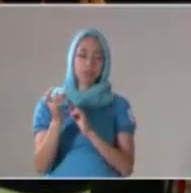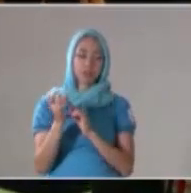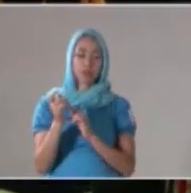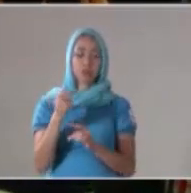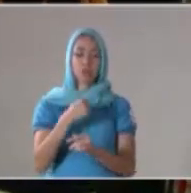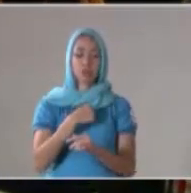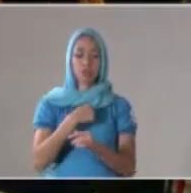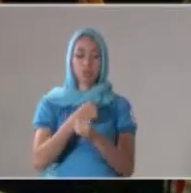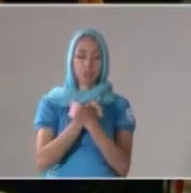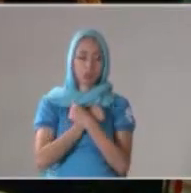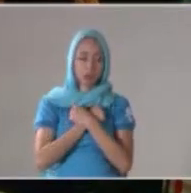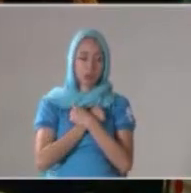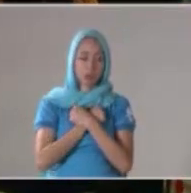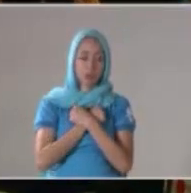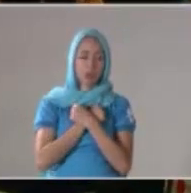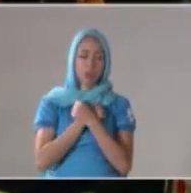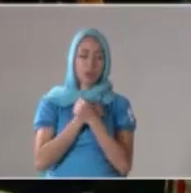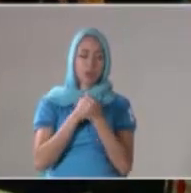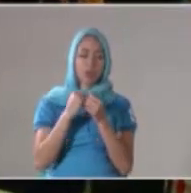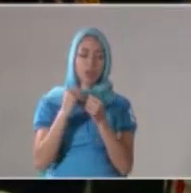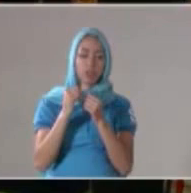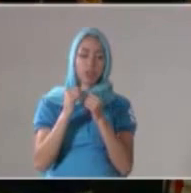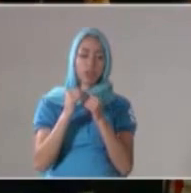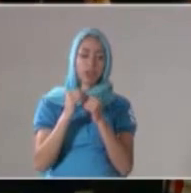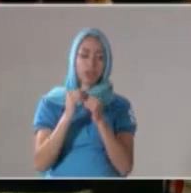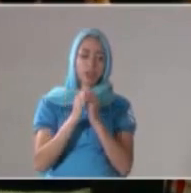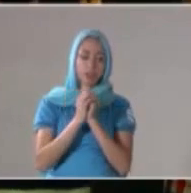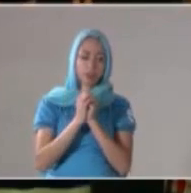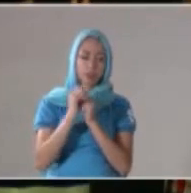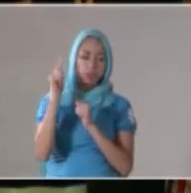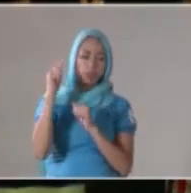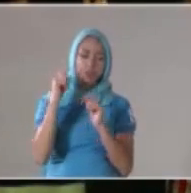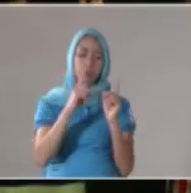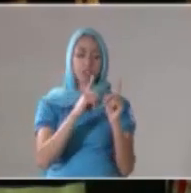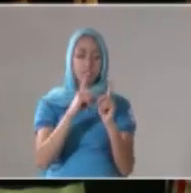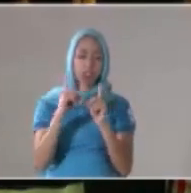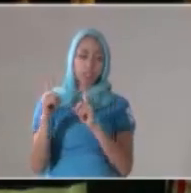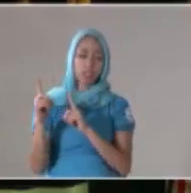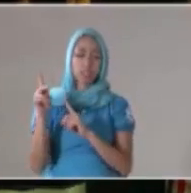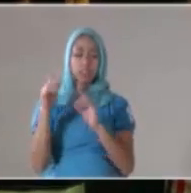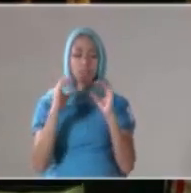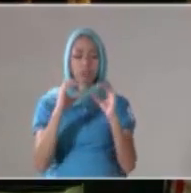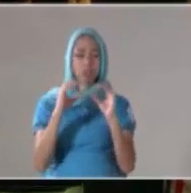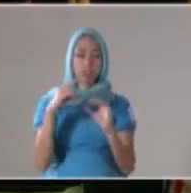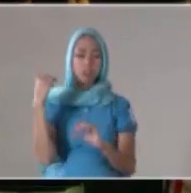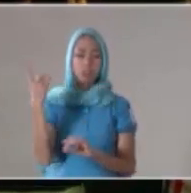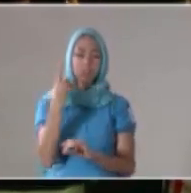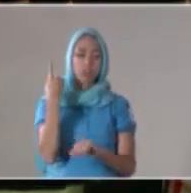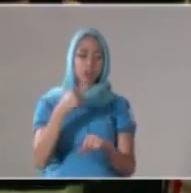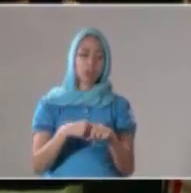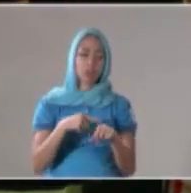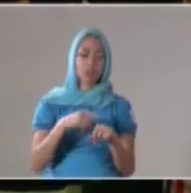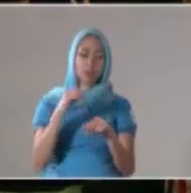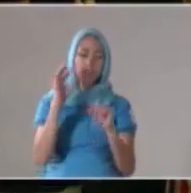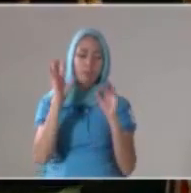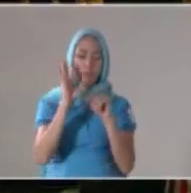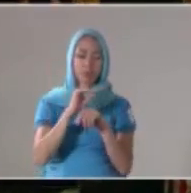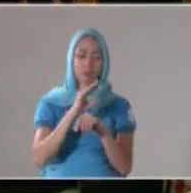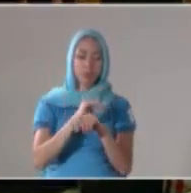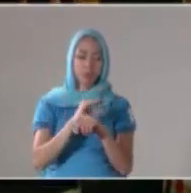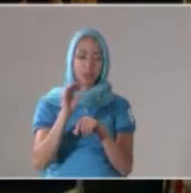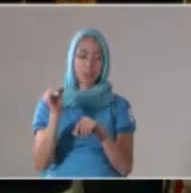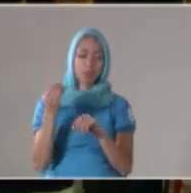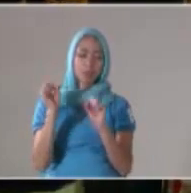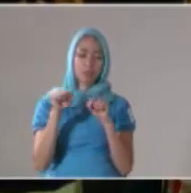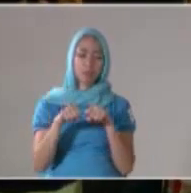te ruego que tú seas que los guíe y que los guarde en todo momento, Señor. Permite que ellos puedan caminar en esta casa,